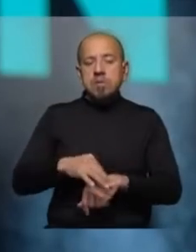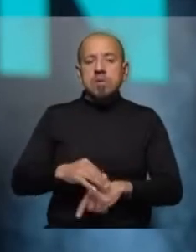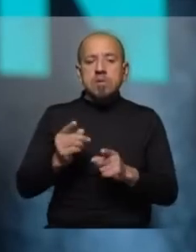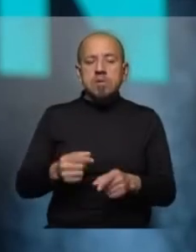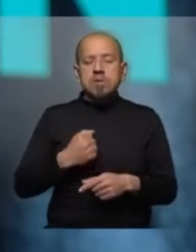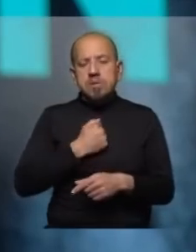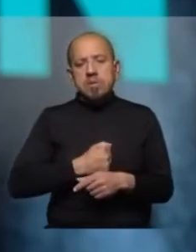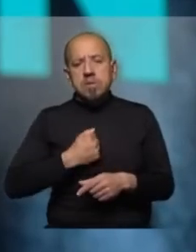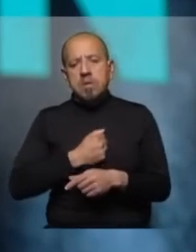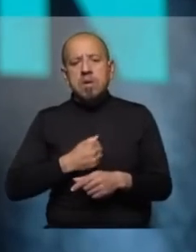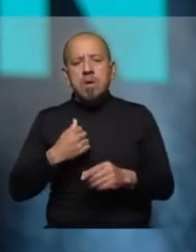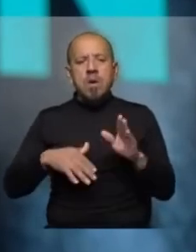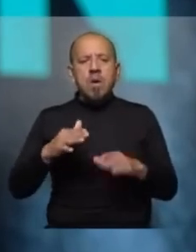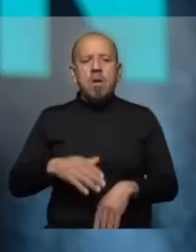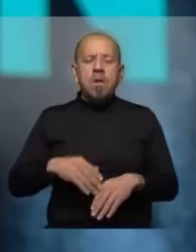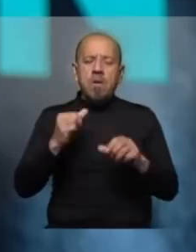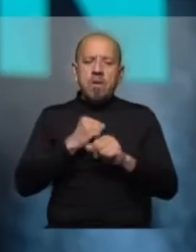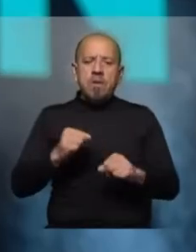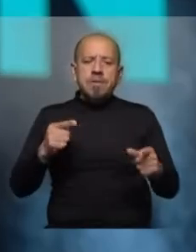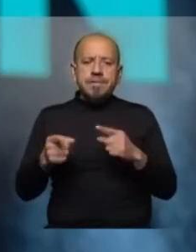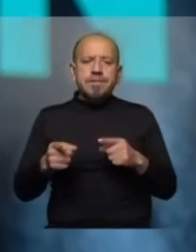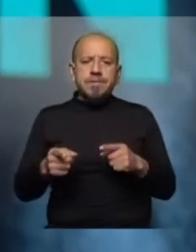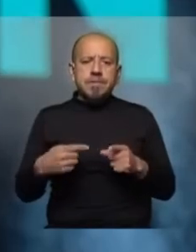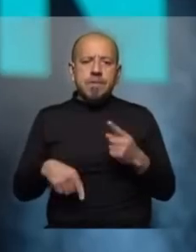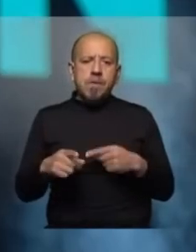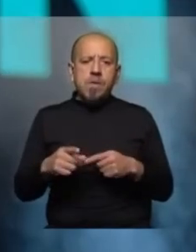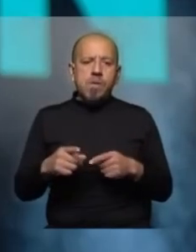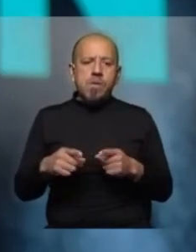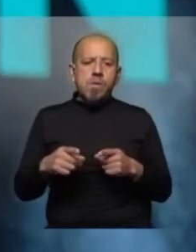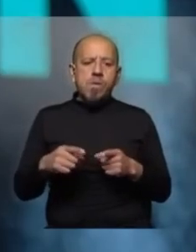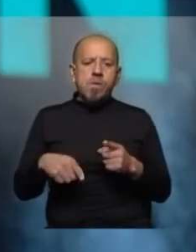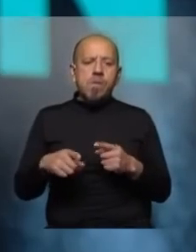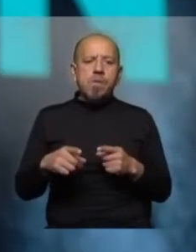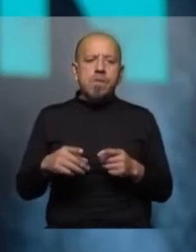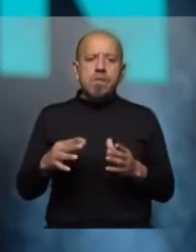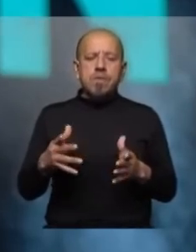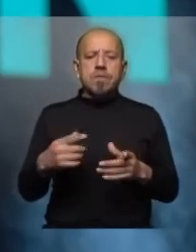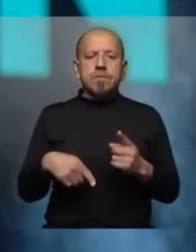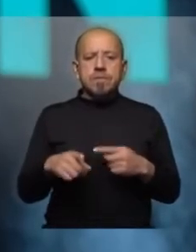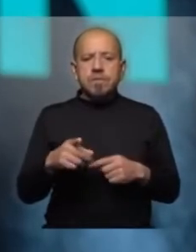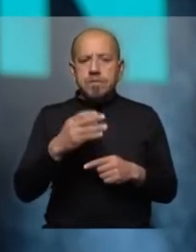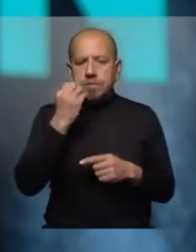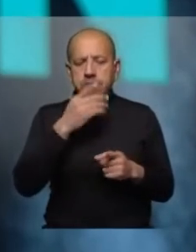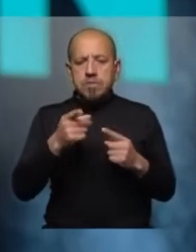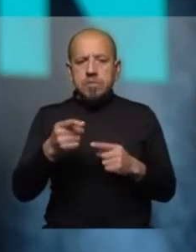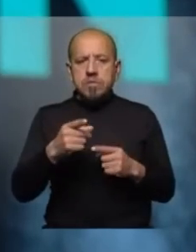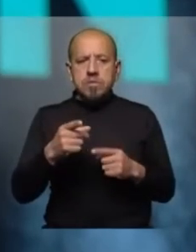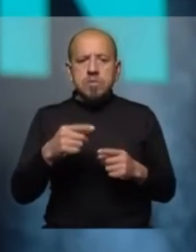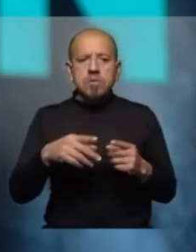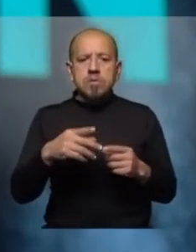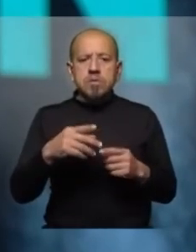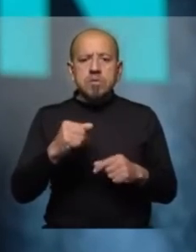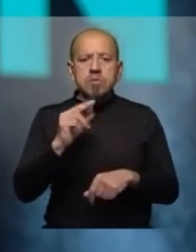la frustración muchas veces de no poder lograr este el el el mejor resultado y usando los mejores